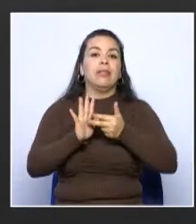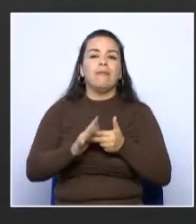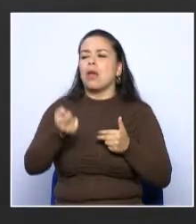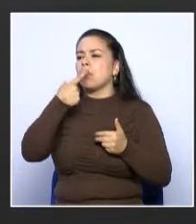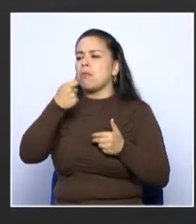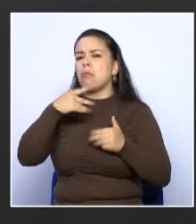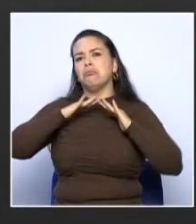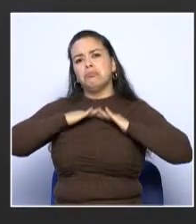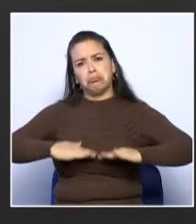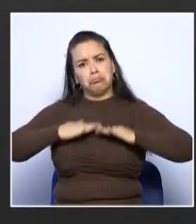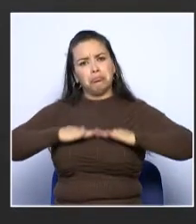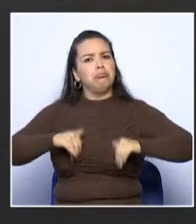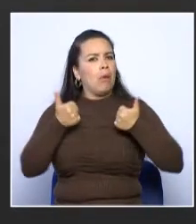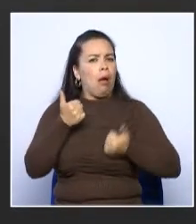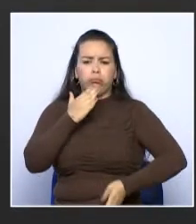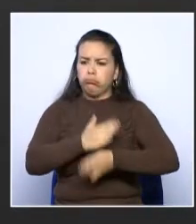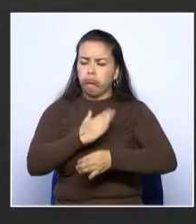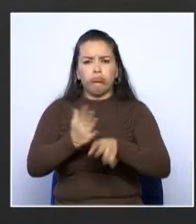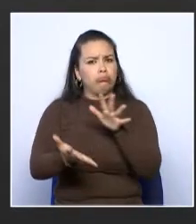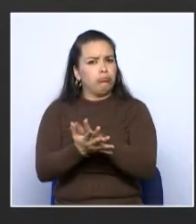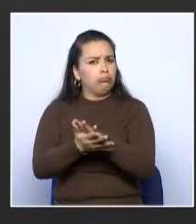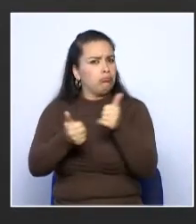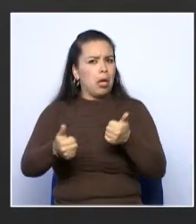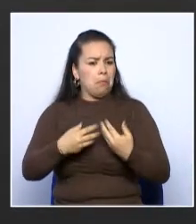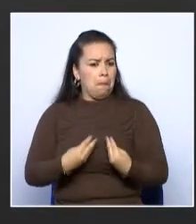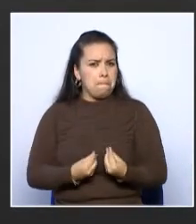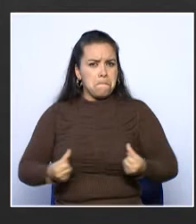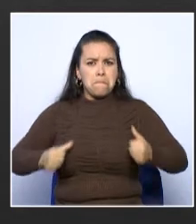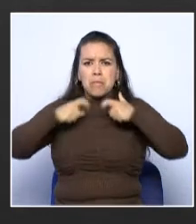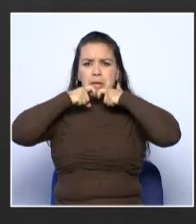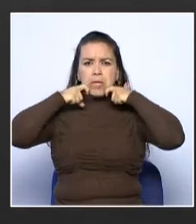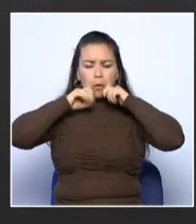medicación se le va a ir esta